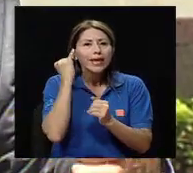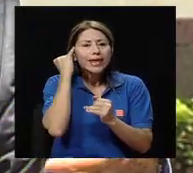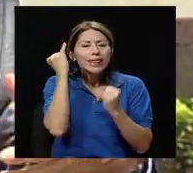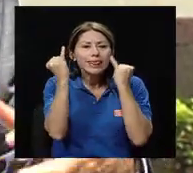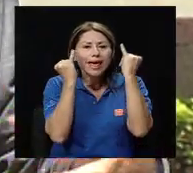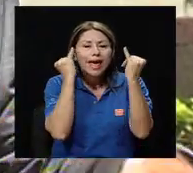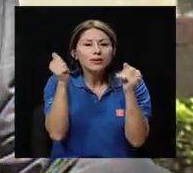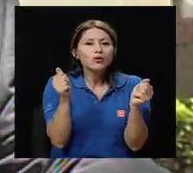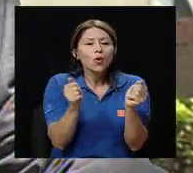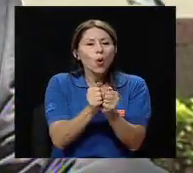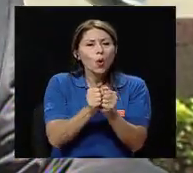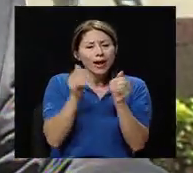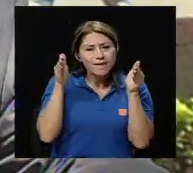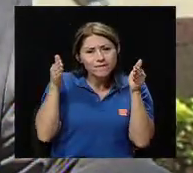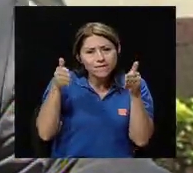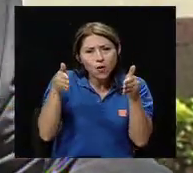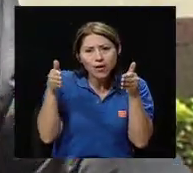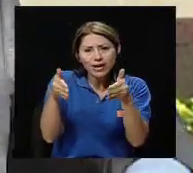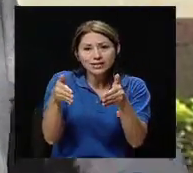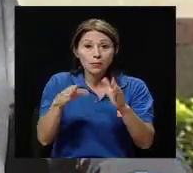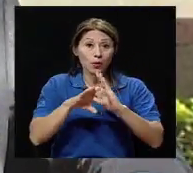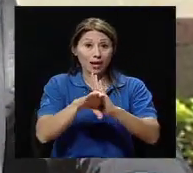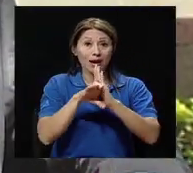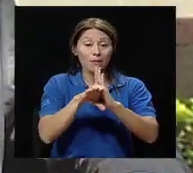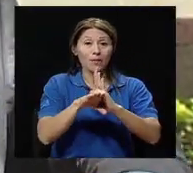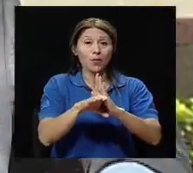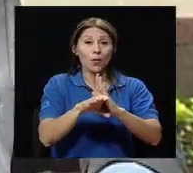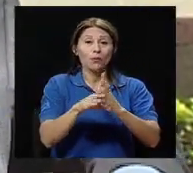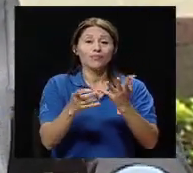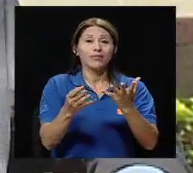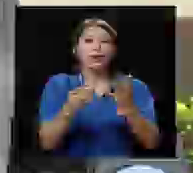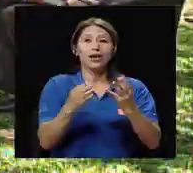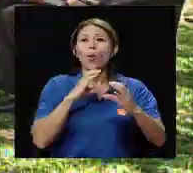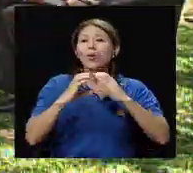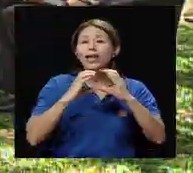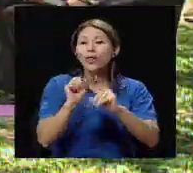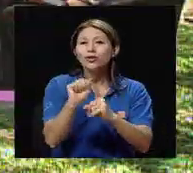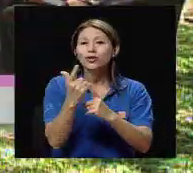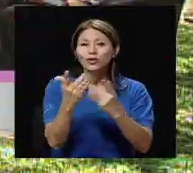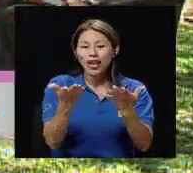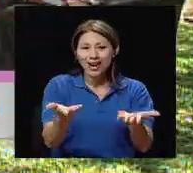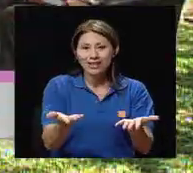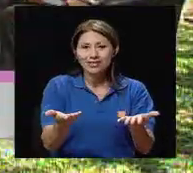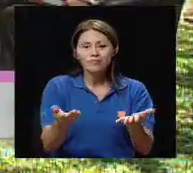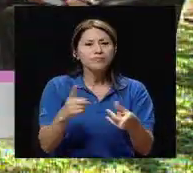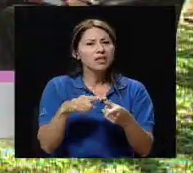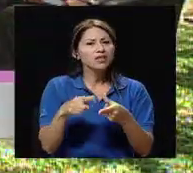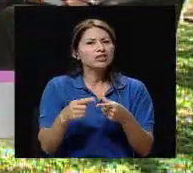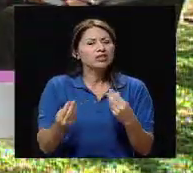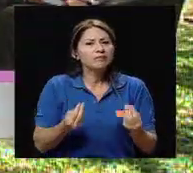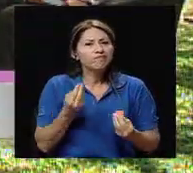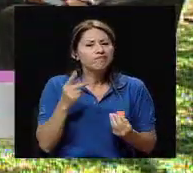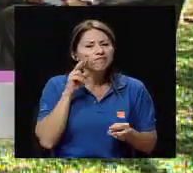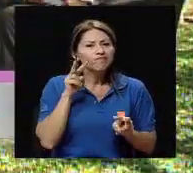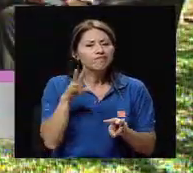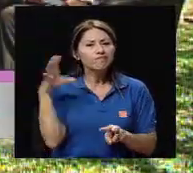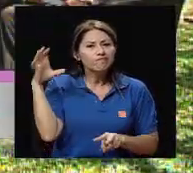con ideas y con enfoques, comunicadores sociales, por ejemplo. Entonces, ¿qué empezamos a ver? Bueno, justamente